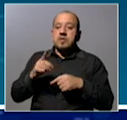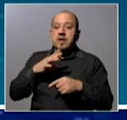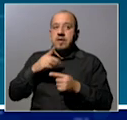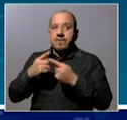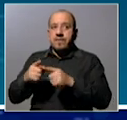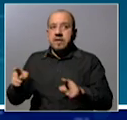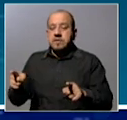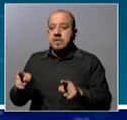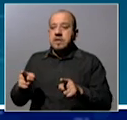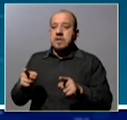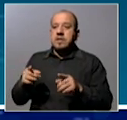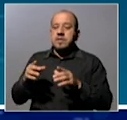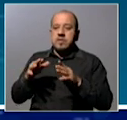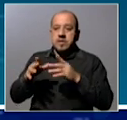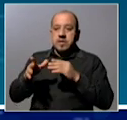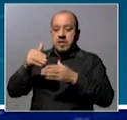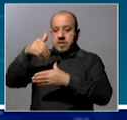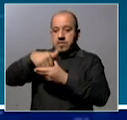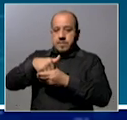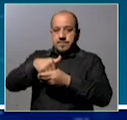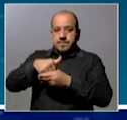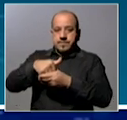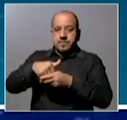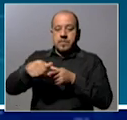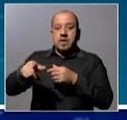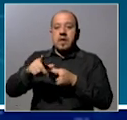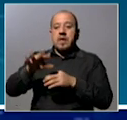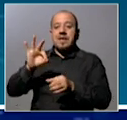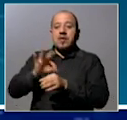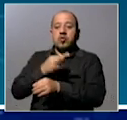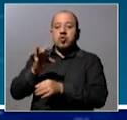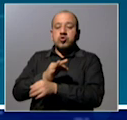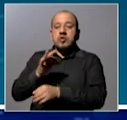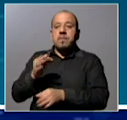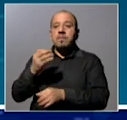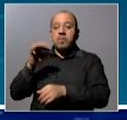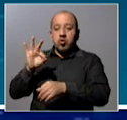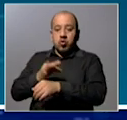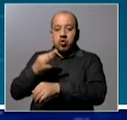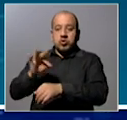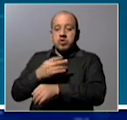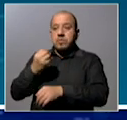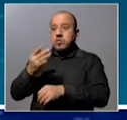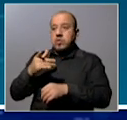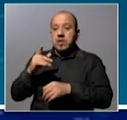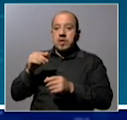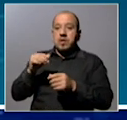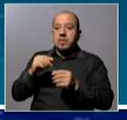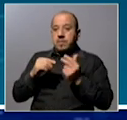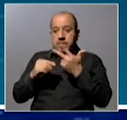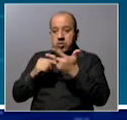respecto a la estimación de la votación de Carolina Cose, donde la empresa Opción la coloca primero con